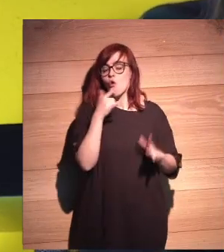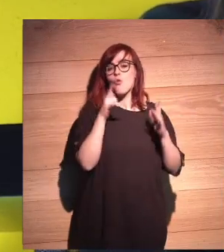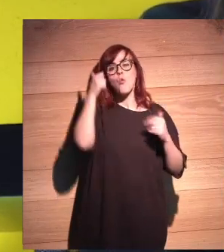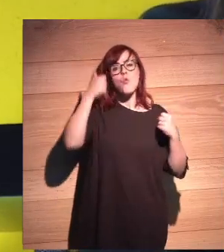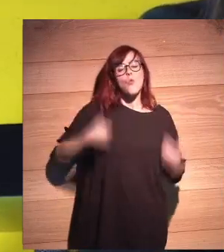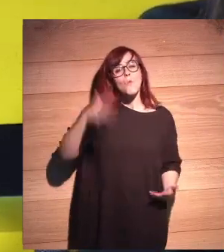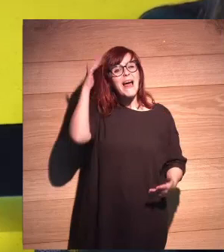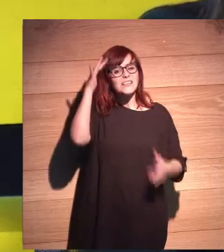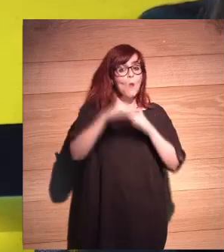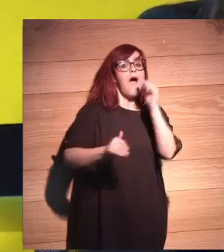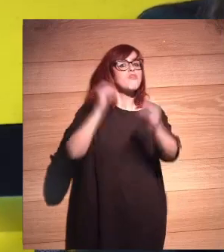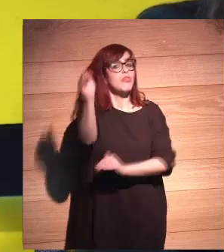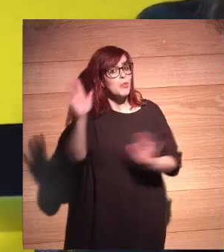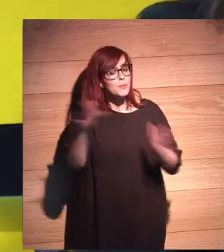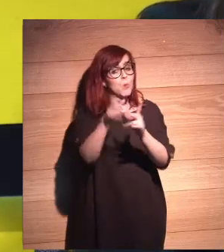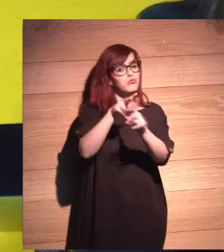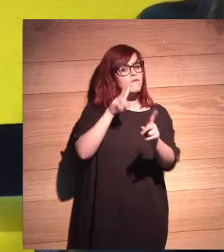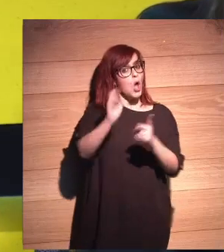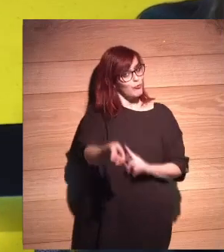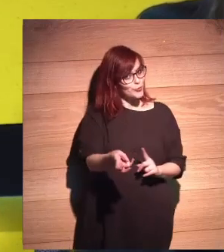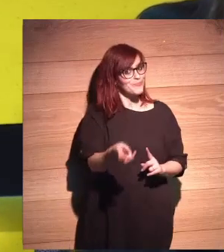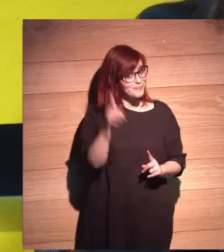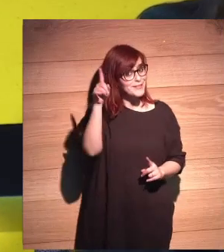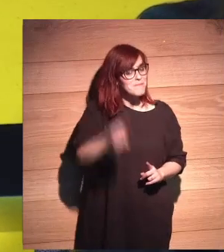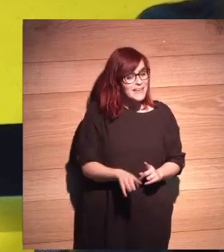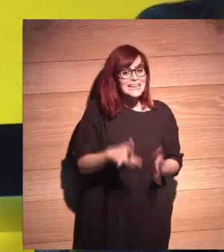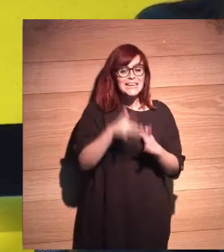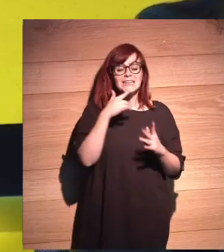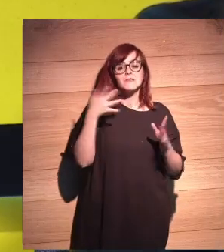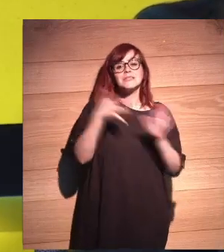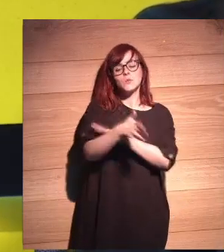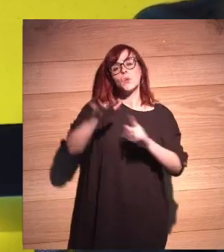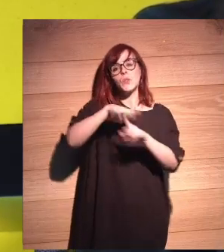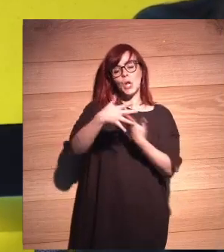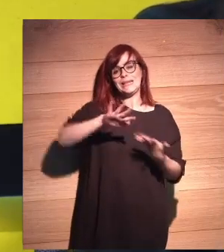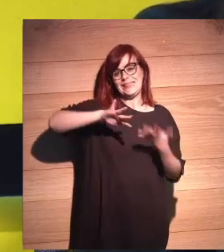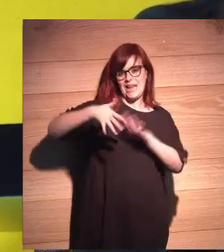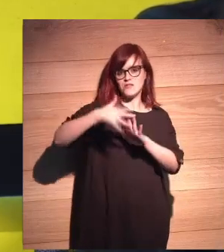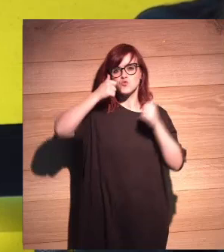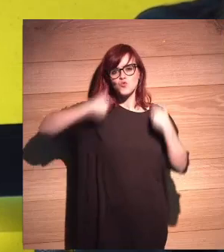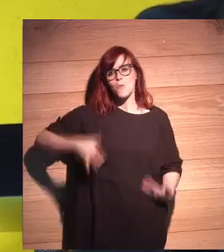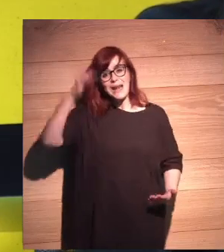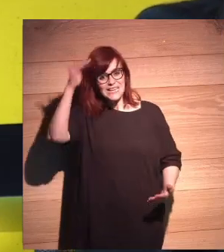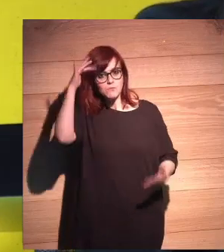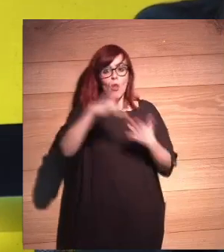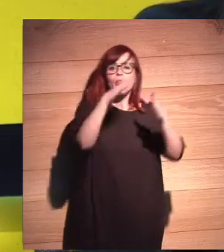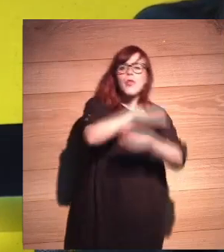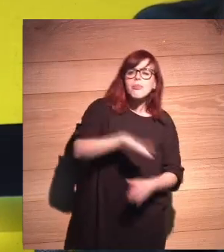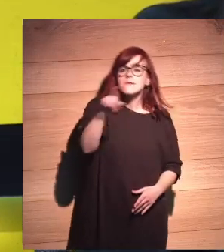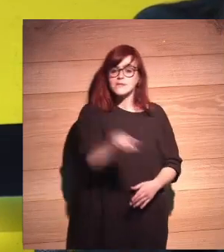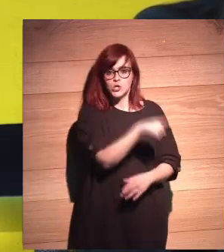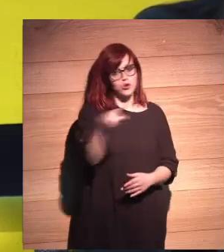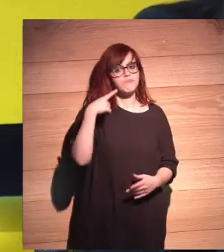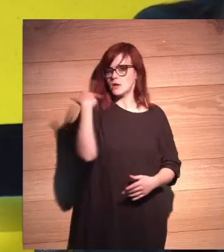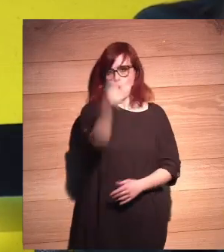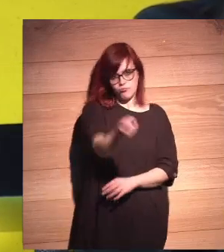¿no? Porque hay otra visión, como tú has dicho, ¿no?, que es la del transhumanismo. ¿El transhumanismo es ciencia?